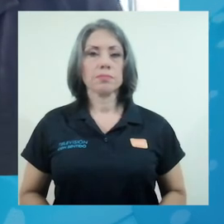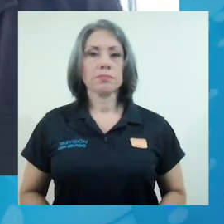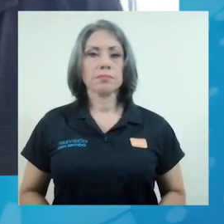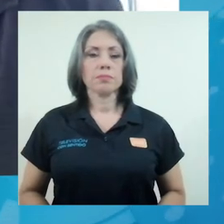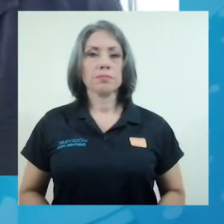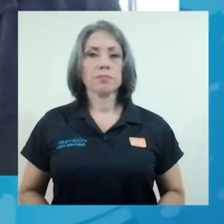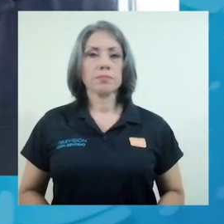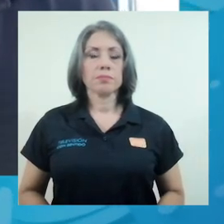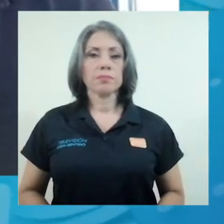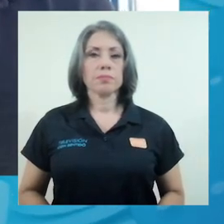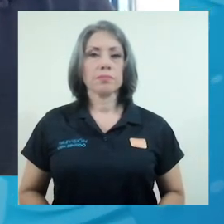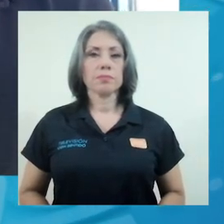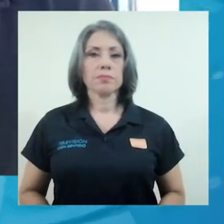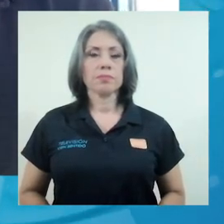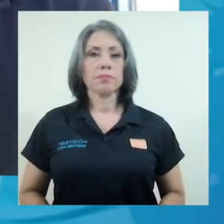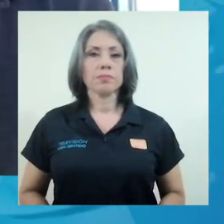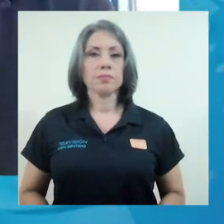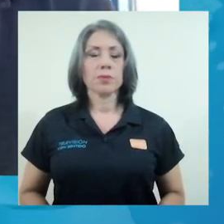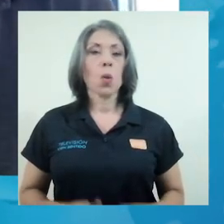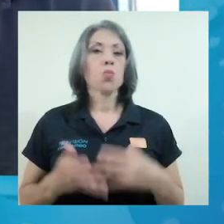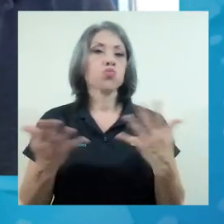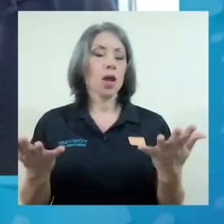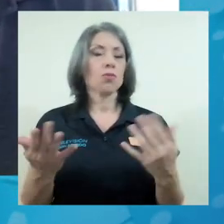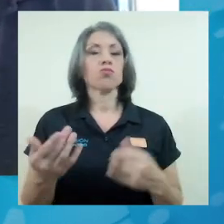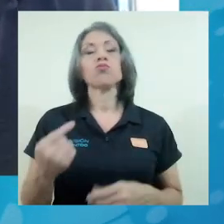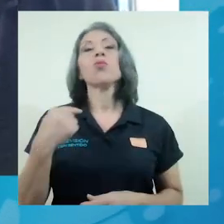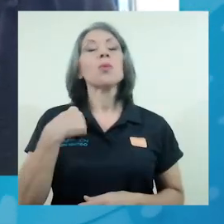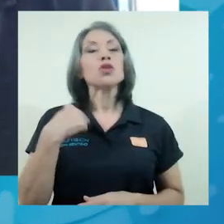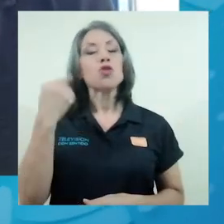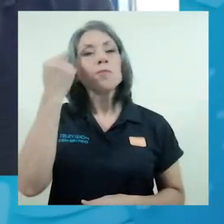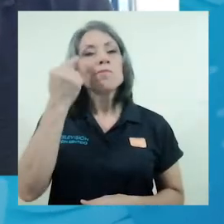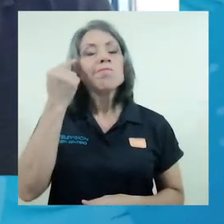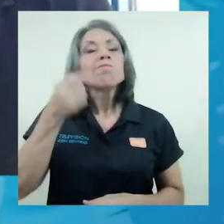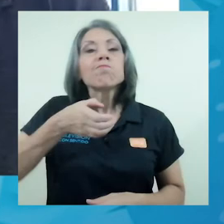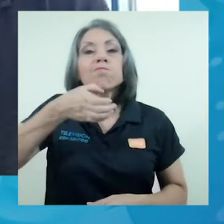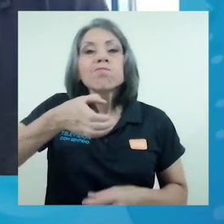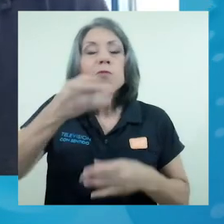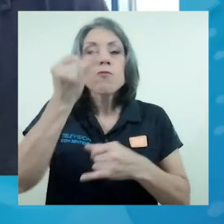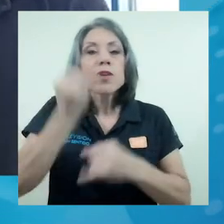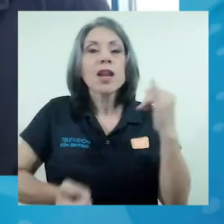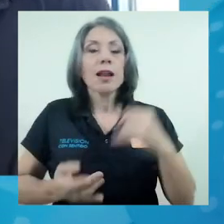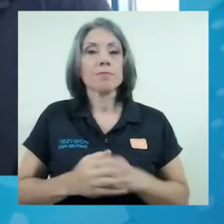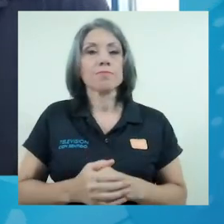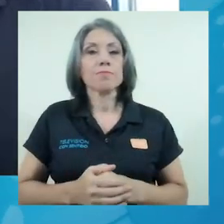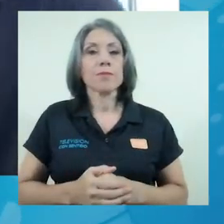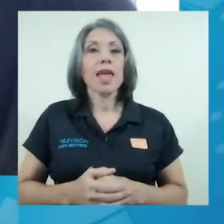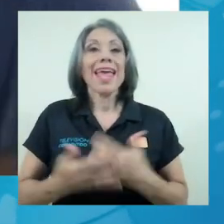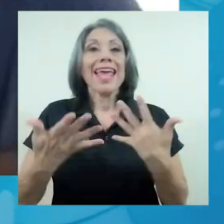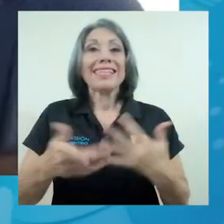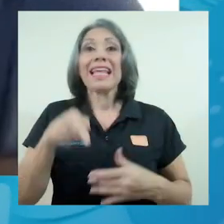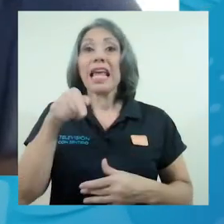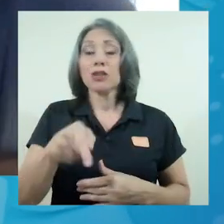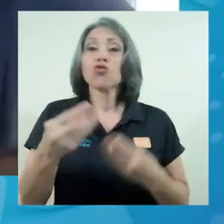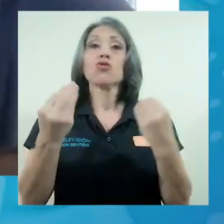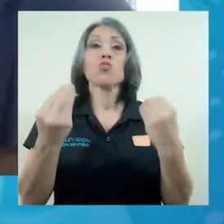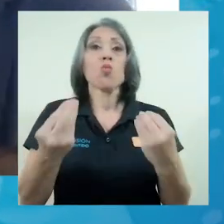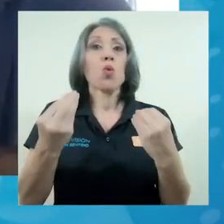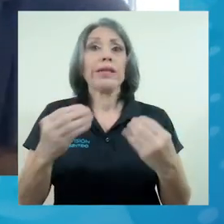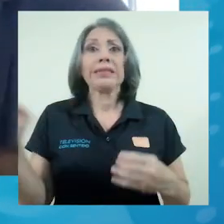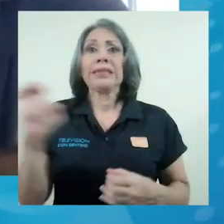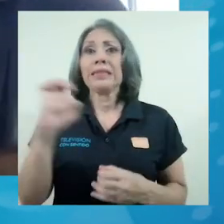bueno mi refugio final es que esto es demasiado cambiante nadie tiene la certeza